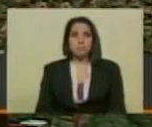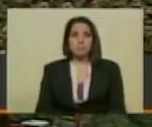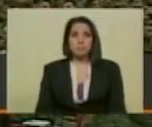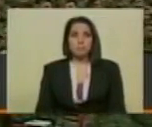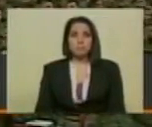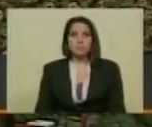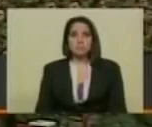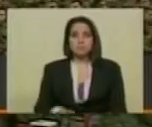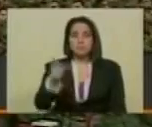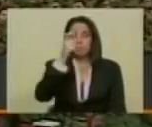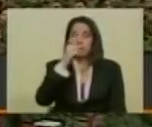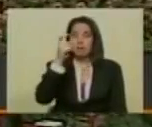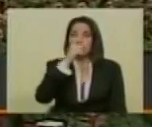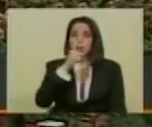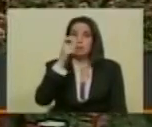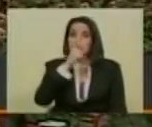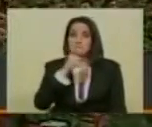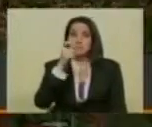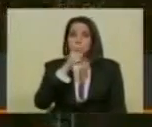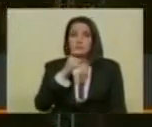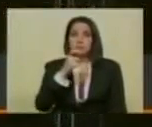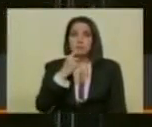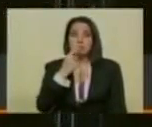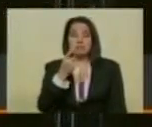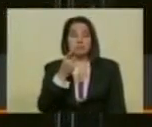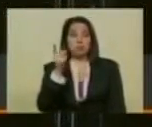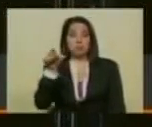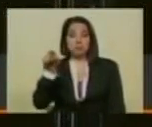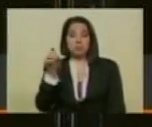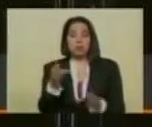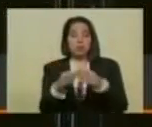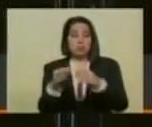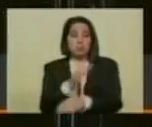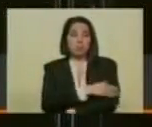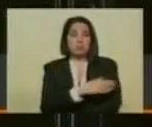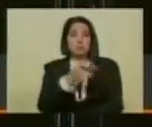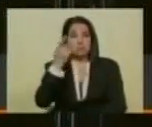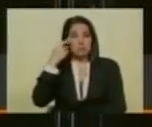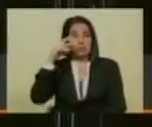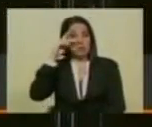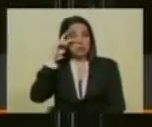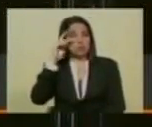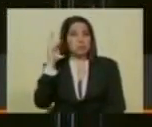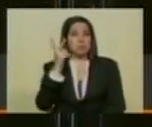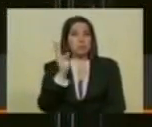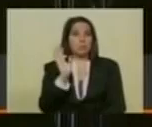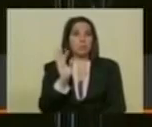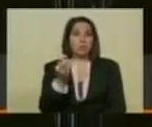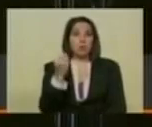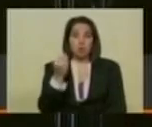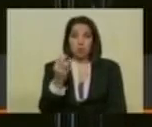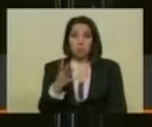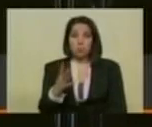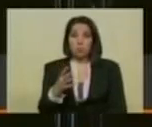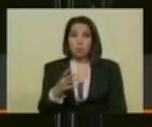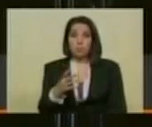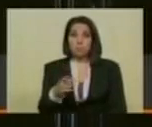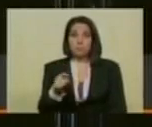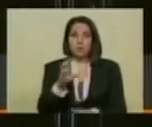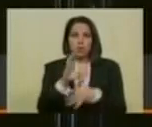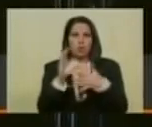Y busqué, ah, pero yo sé dónde vivo. Y una característica, hermano, para que así lo